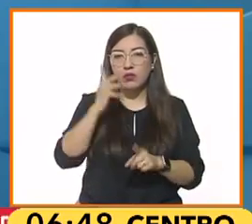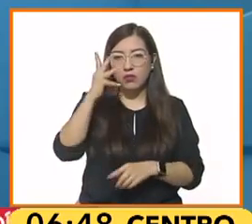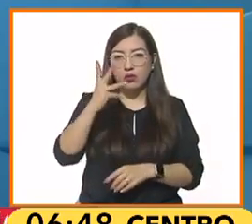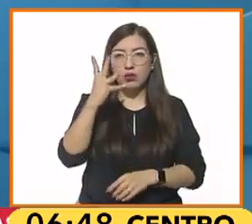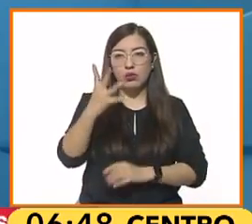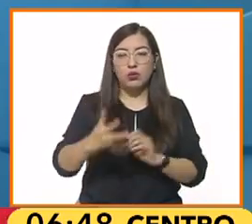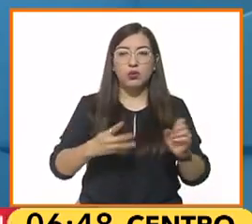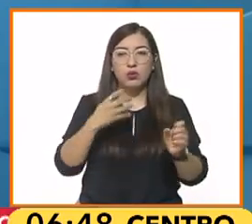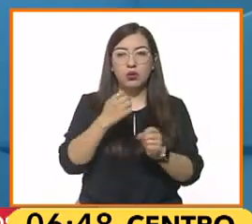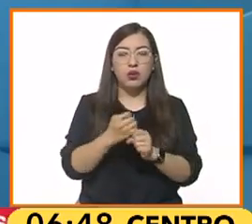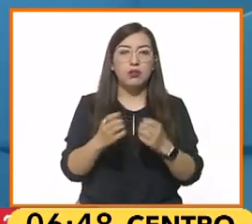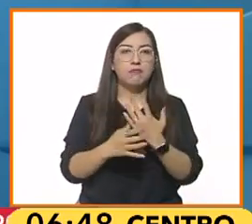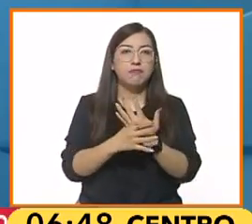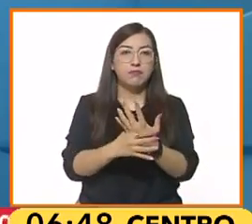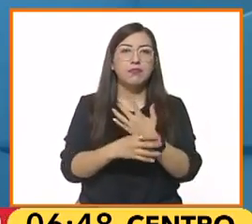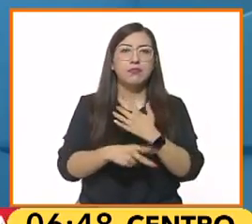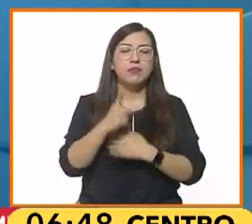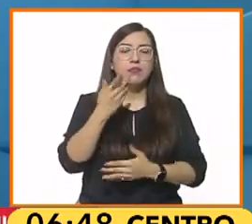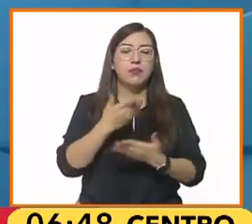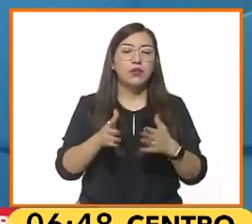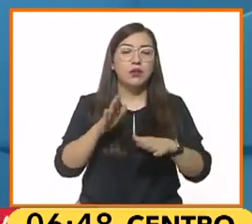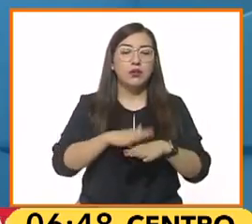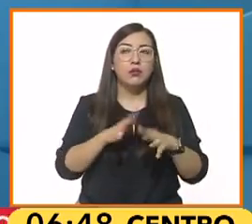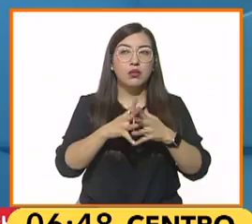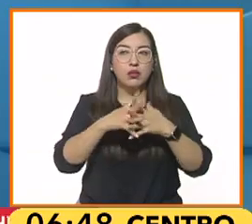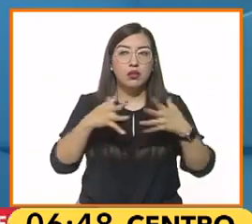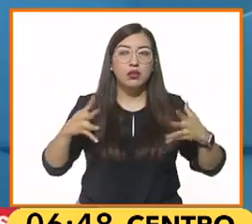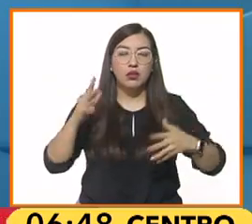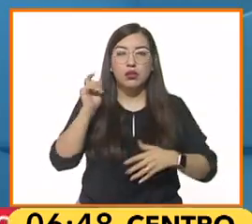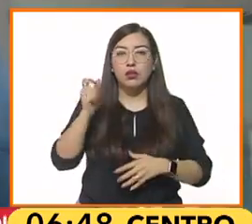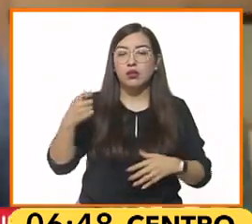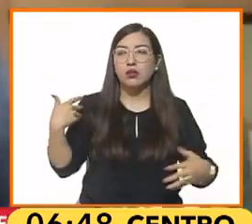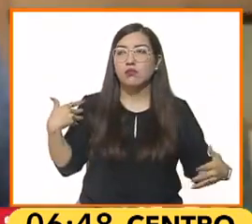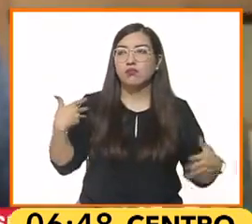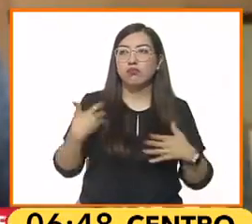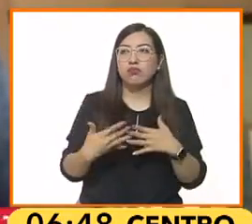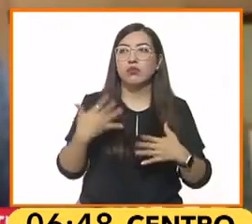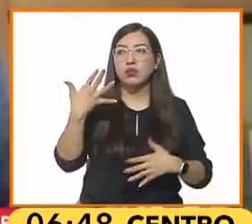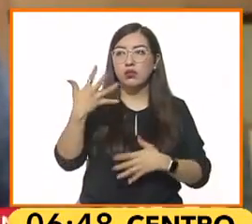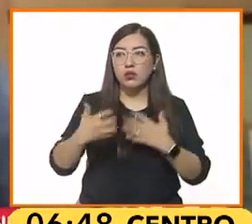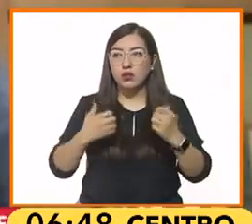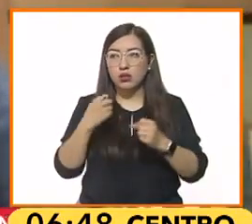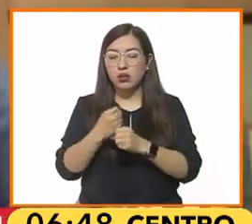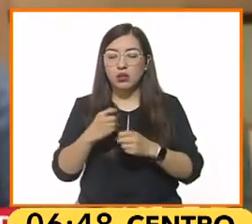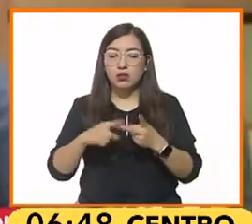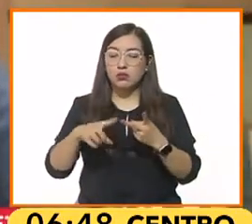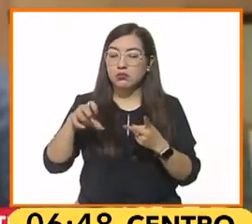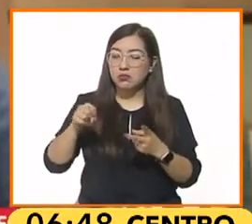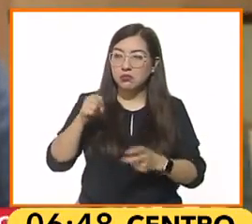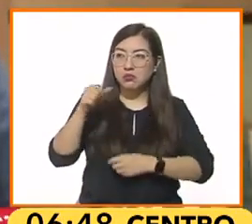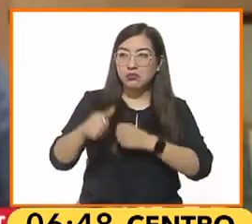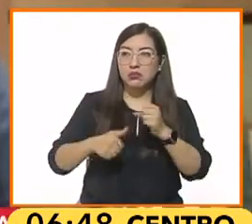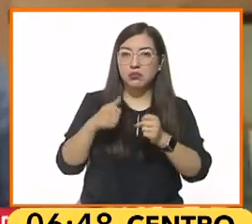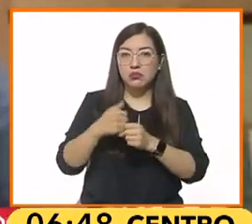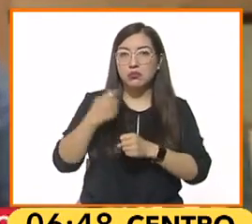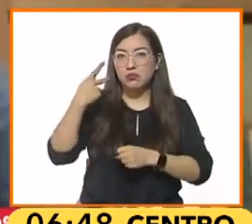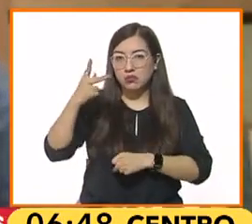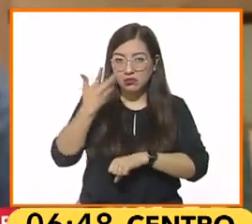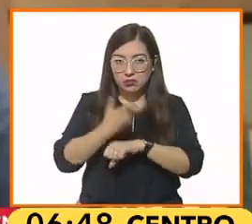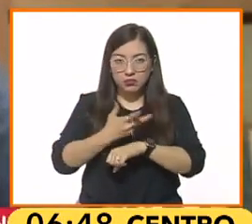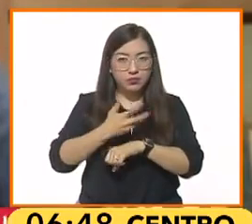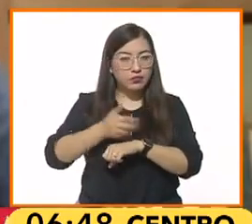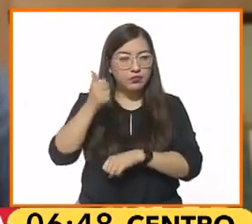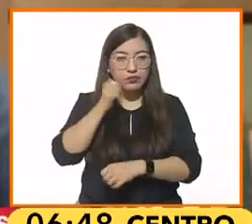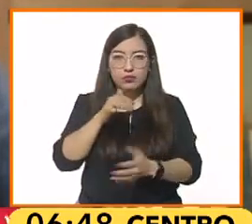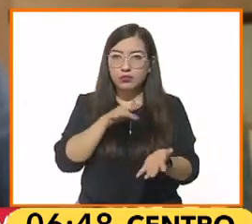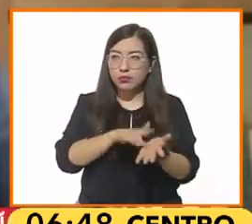pero si lo vemos en perspectiva más amplia, podemos decir que en los últimos 50 años, 60 años, Estados Unidos siempre ha apoyado con